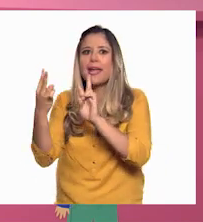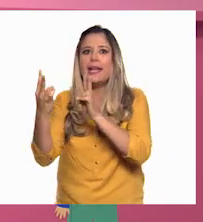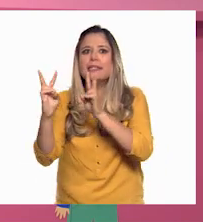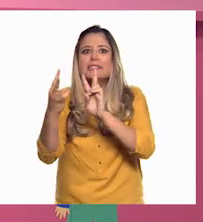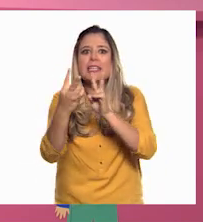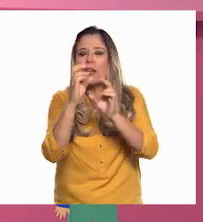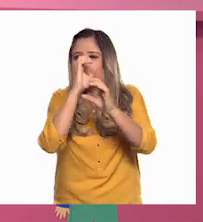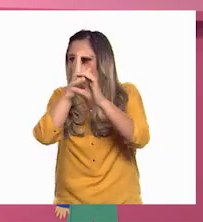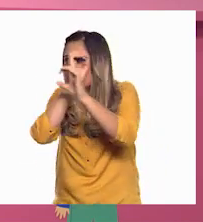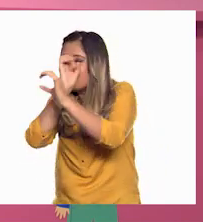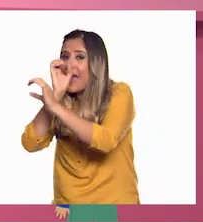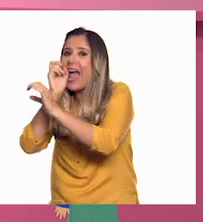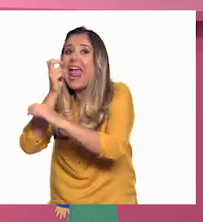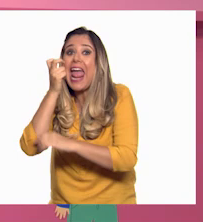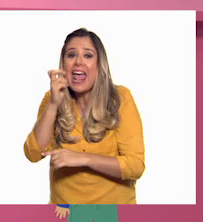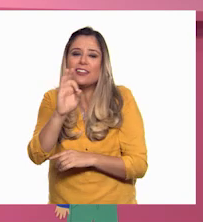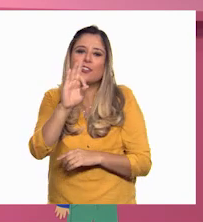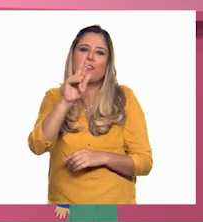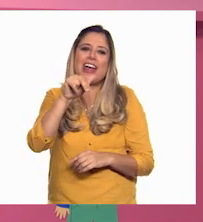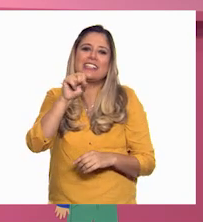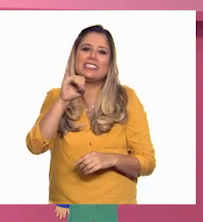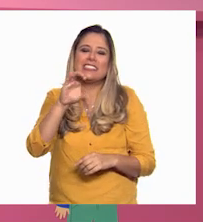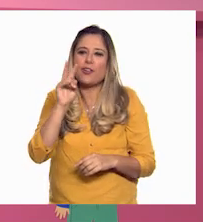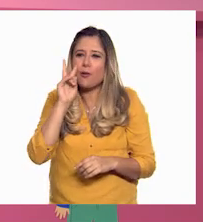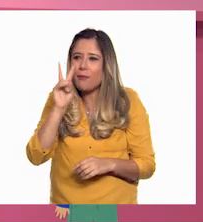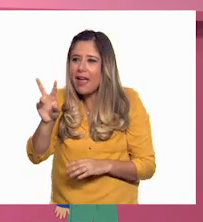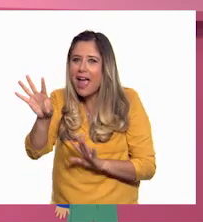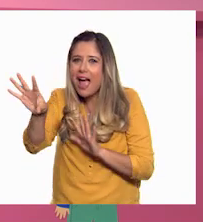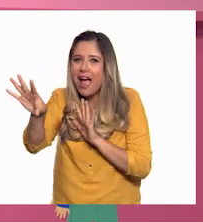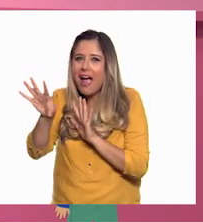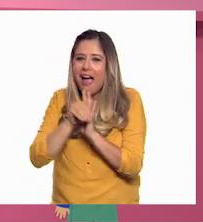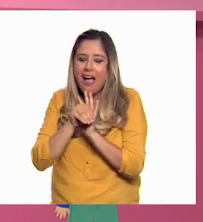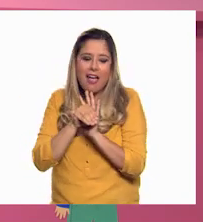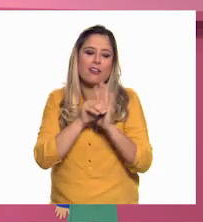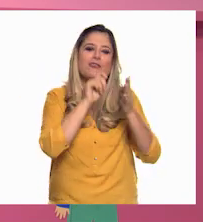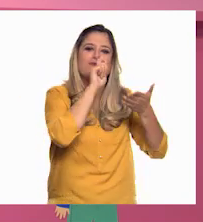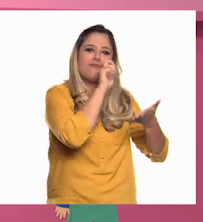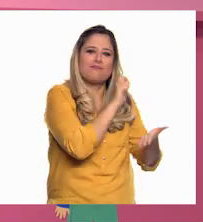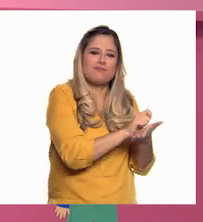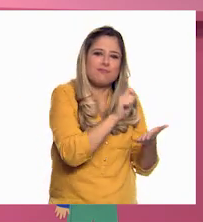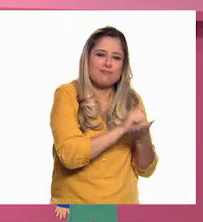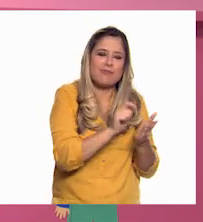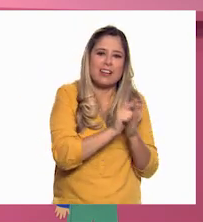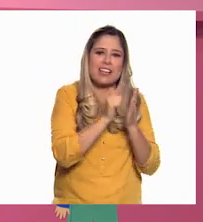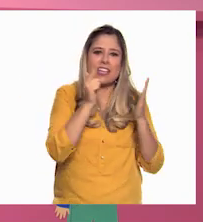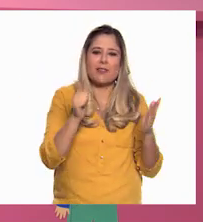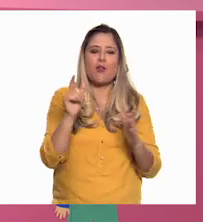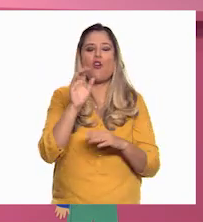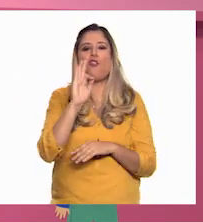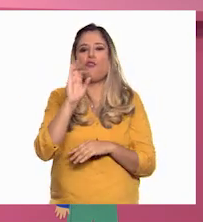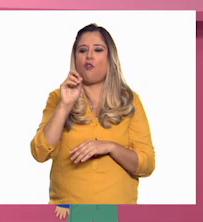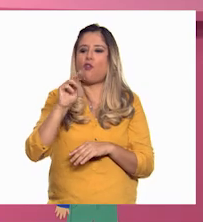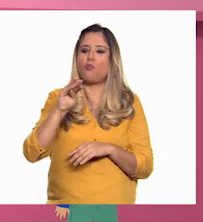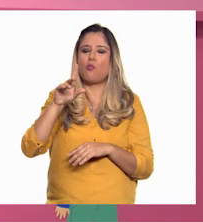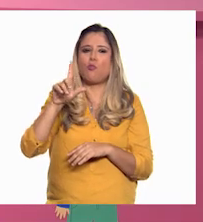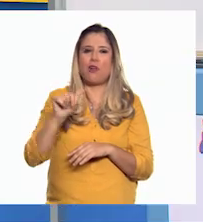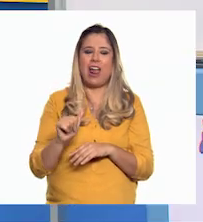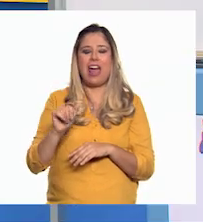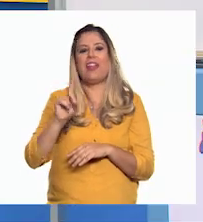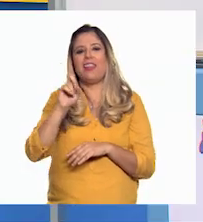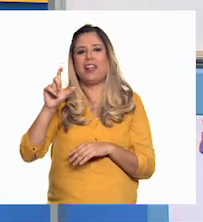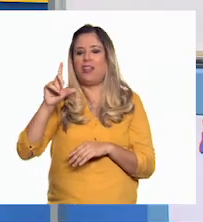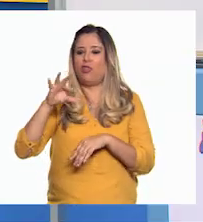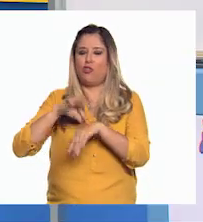ahí aprovechó Francisco Hinojosa para inventar la historia de la fórmula del doctor Funes, que es otra de sus obras. Así